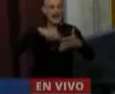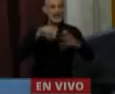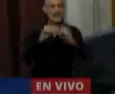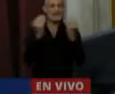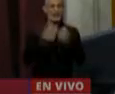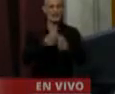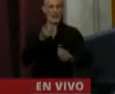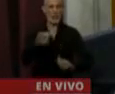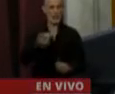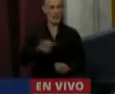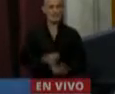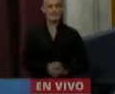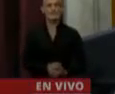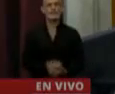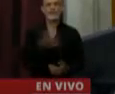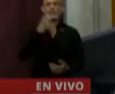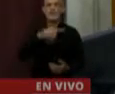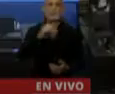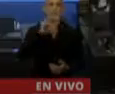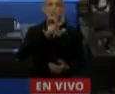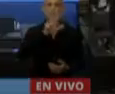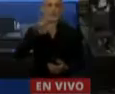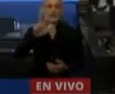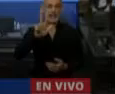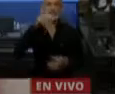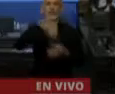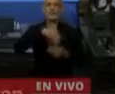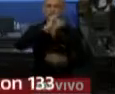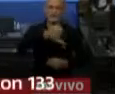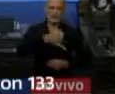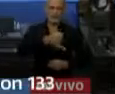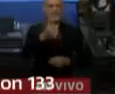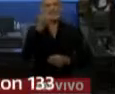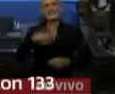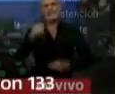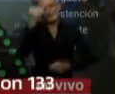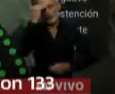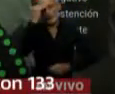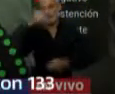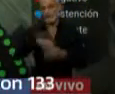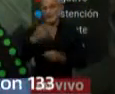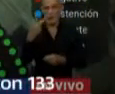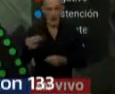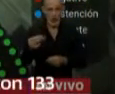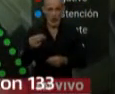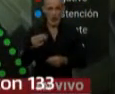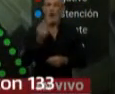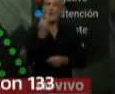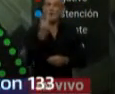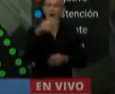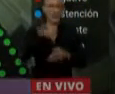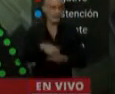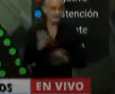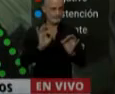extraordinario, solidario, por única vez, considerando también la situación de pandemia que estamos atravesando el mundo